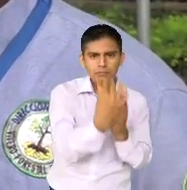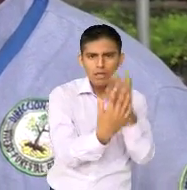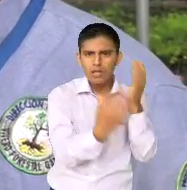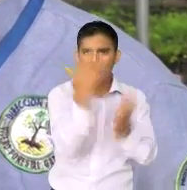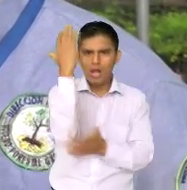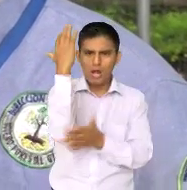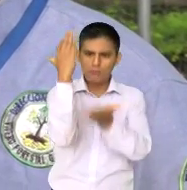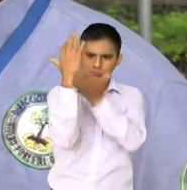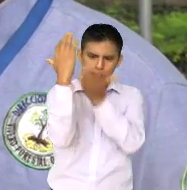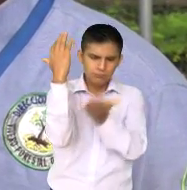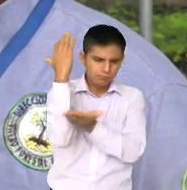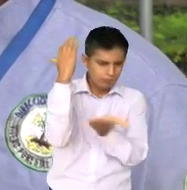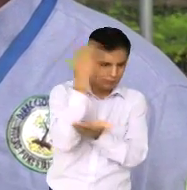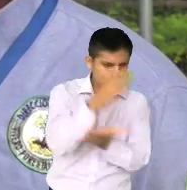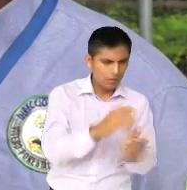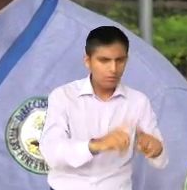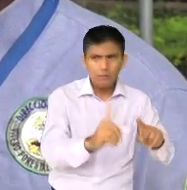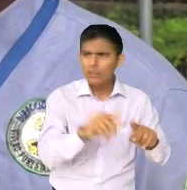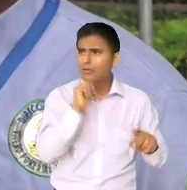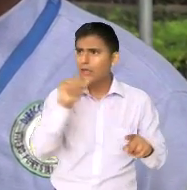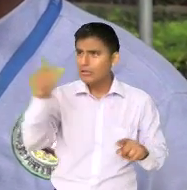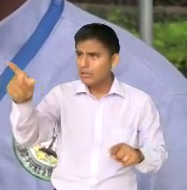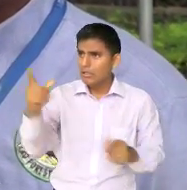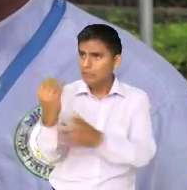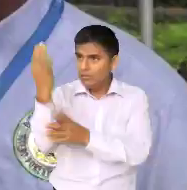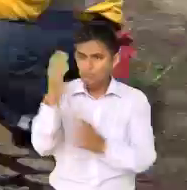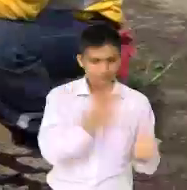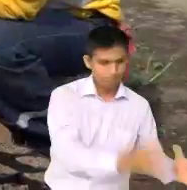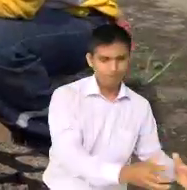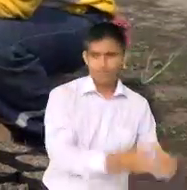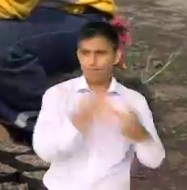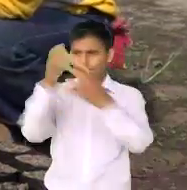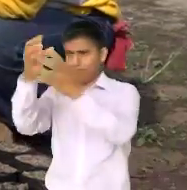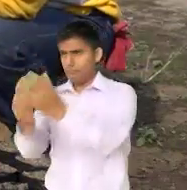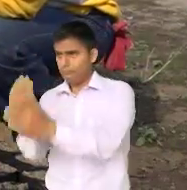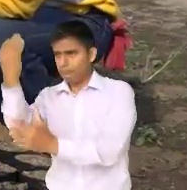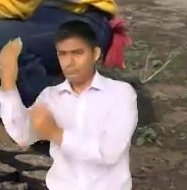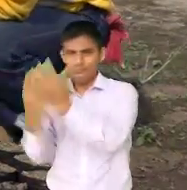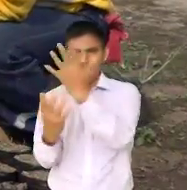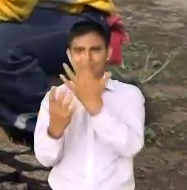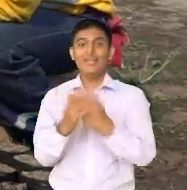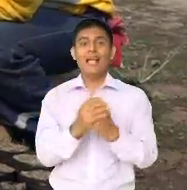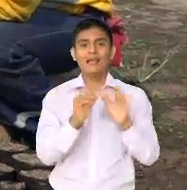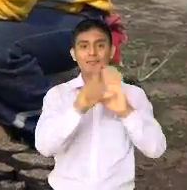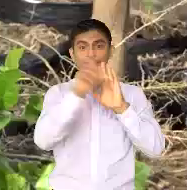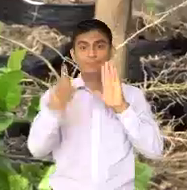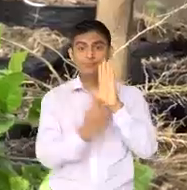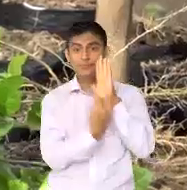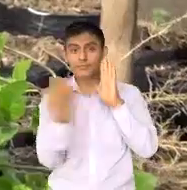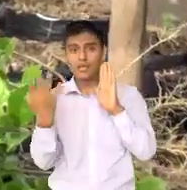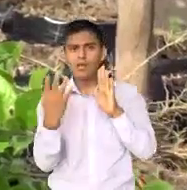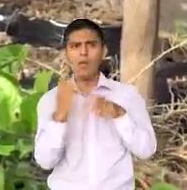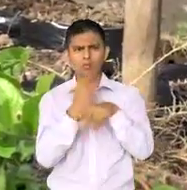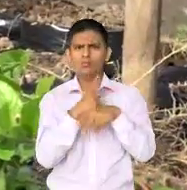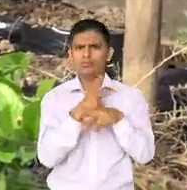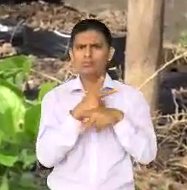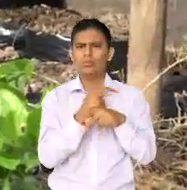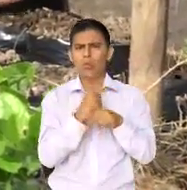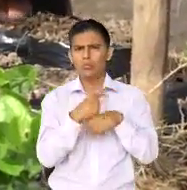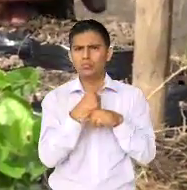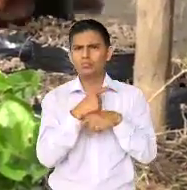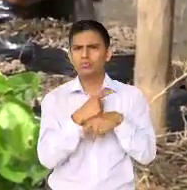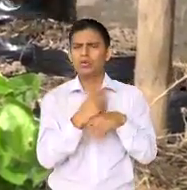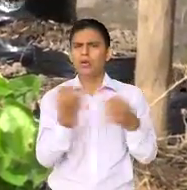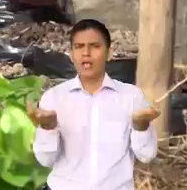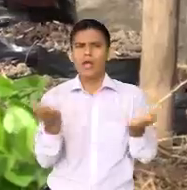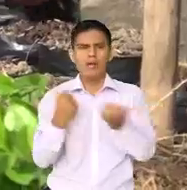maderables para cubrir espacio en todas las áreas verdes del cantón la puesta en funcionamiento del mencionado vivero ha sido de un inmenso